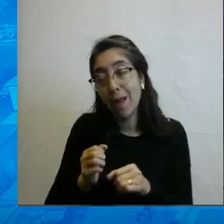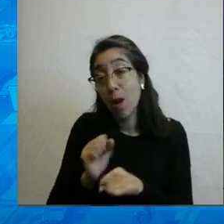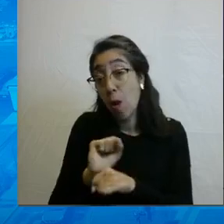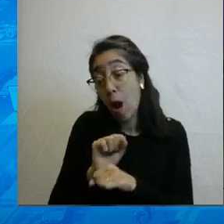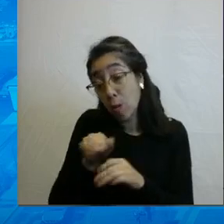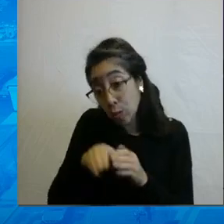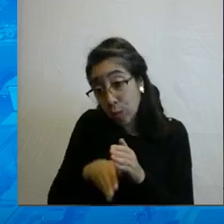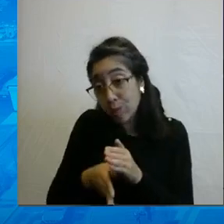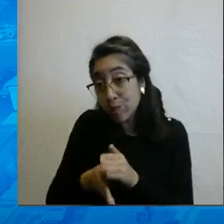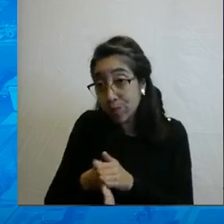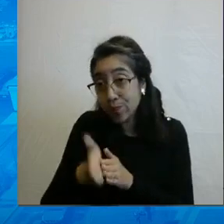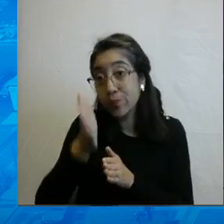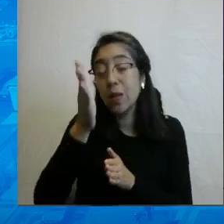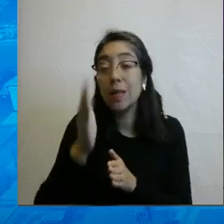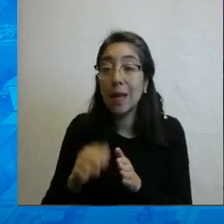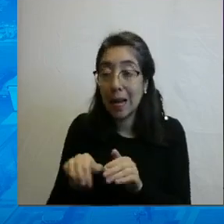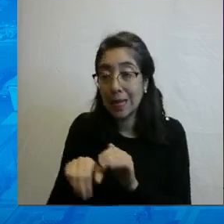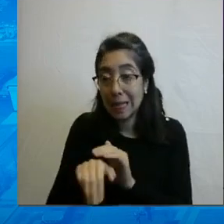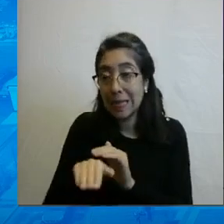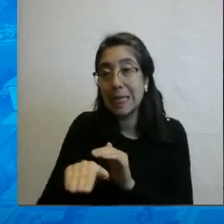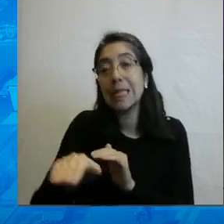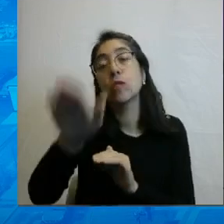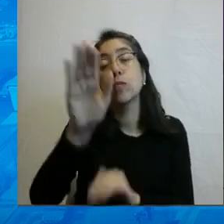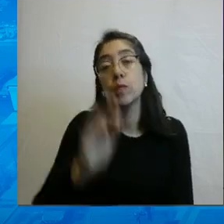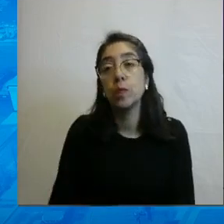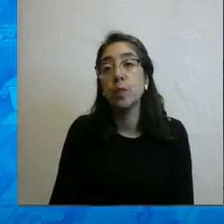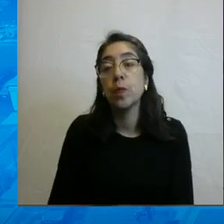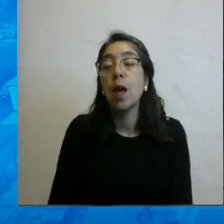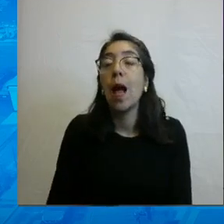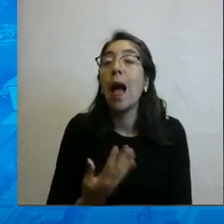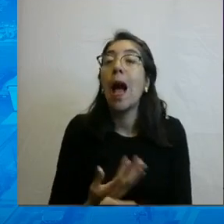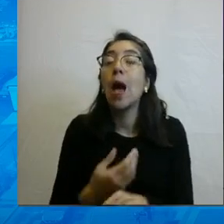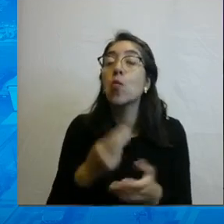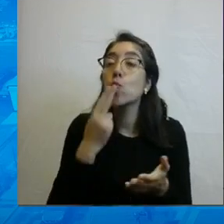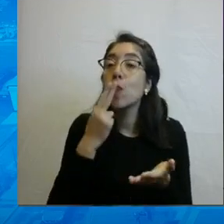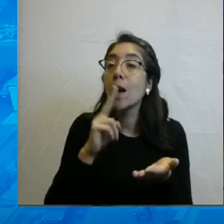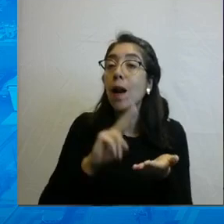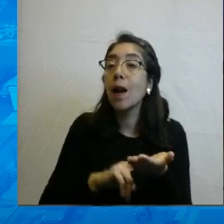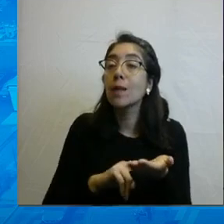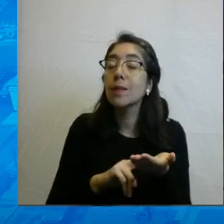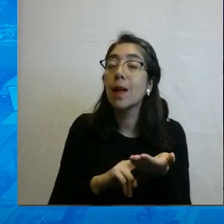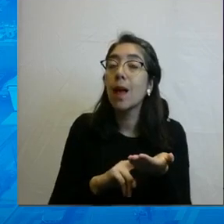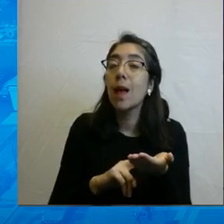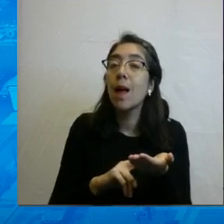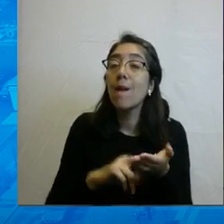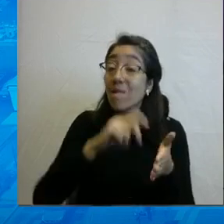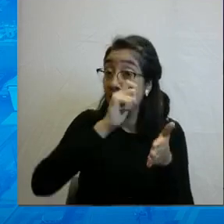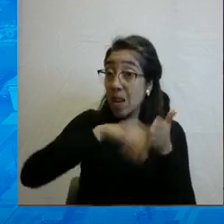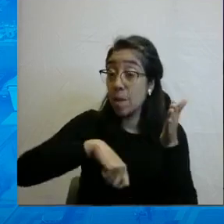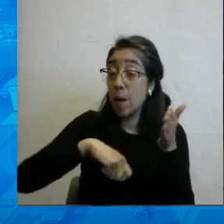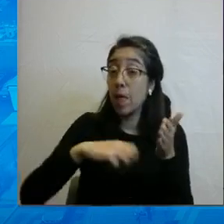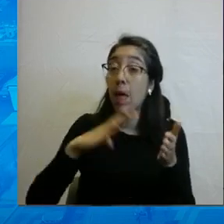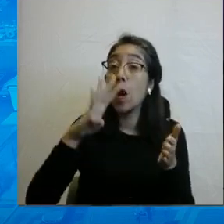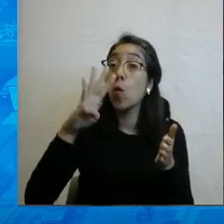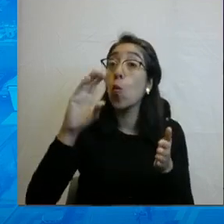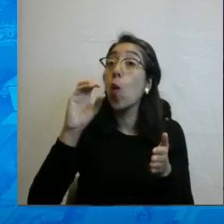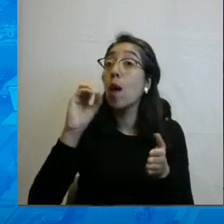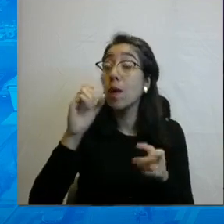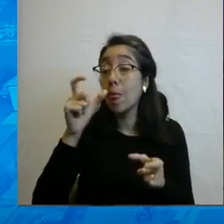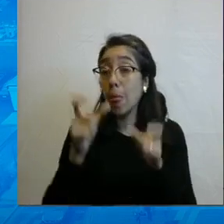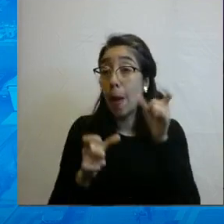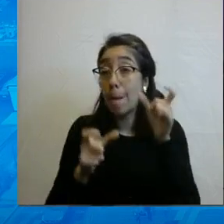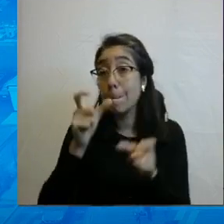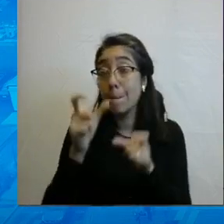hay encargado. Yo traje una carta firmada por 40 personas acá al municipio, lo cual la carta se devolvió a Pomayre. Y me